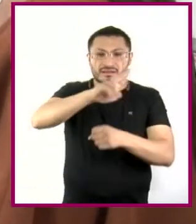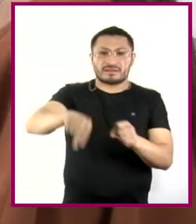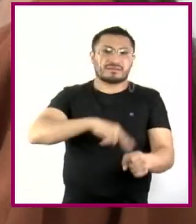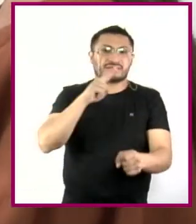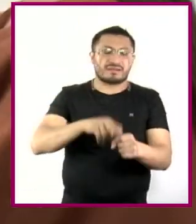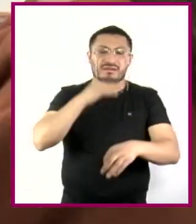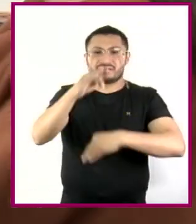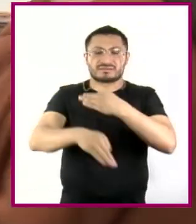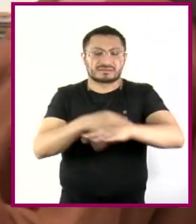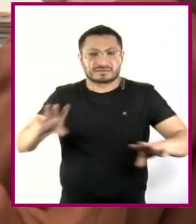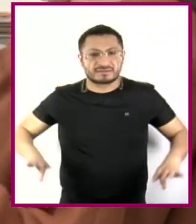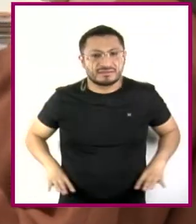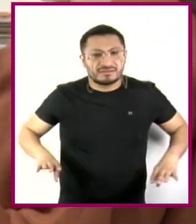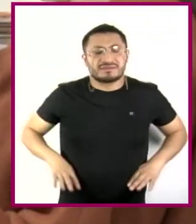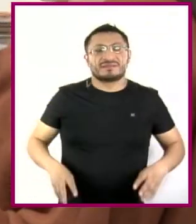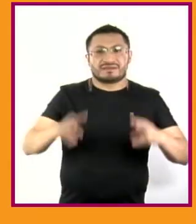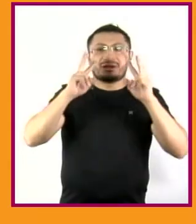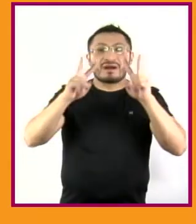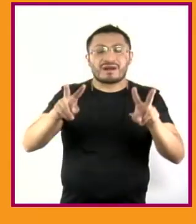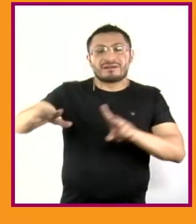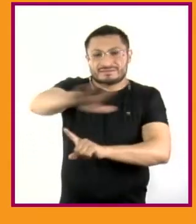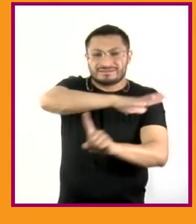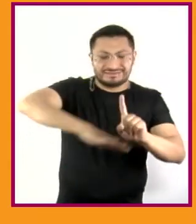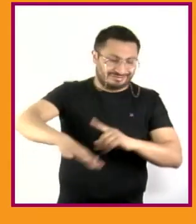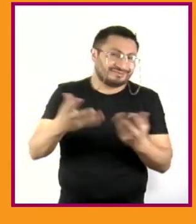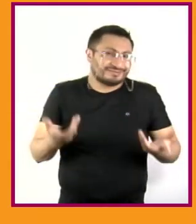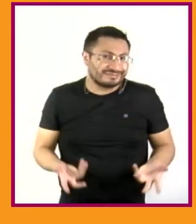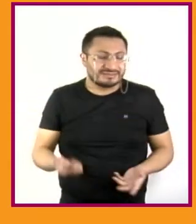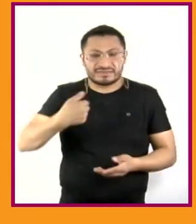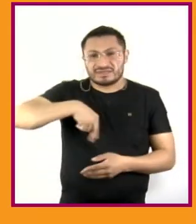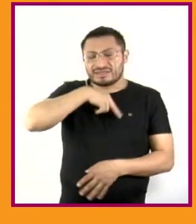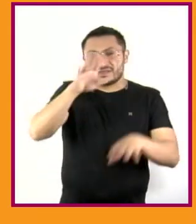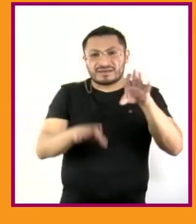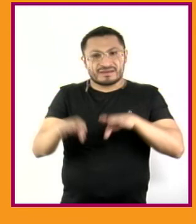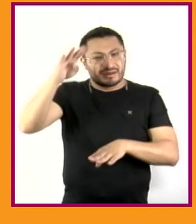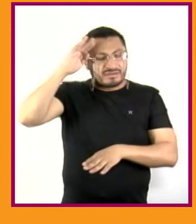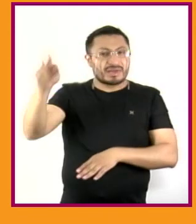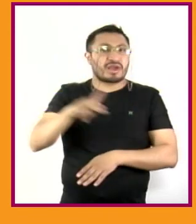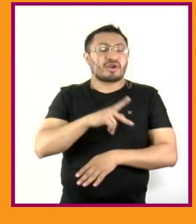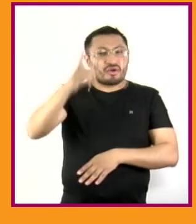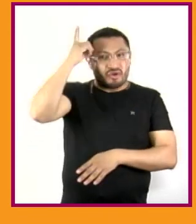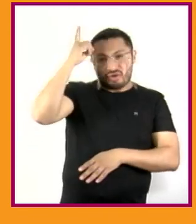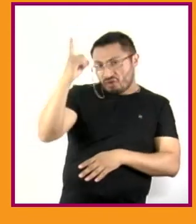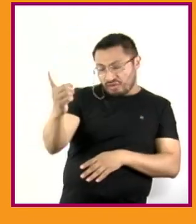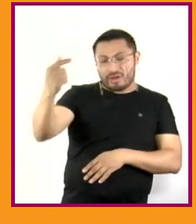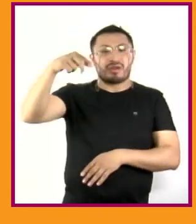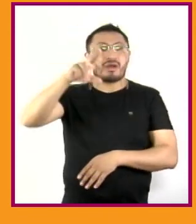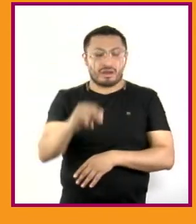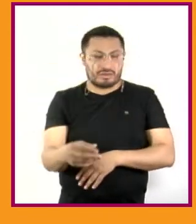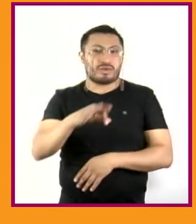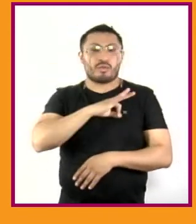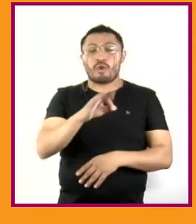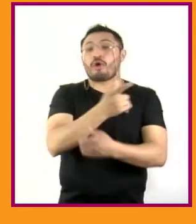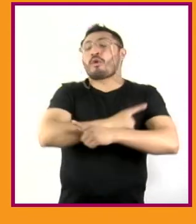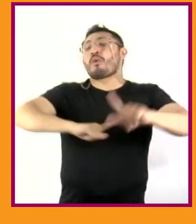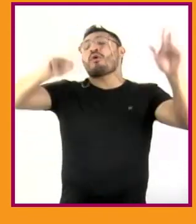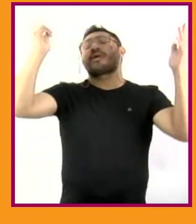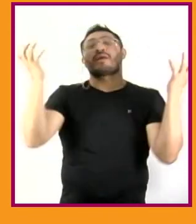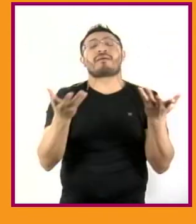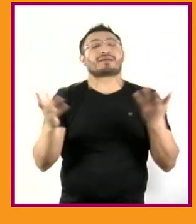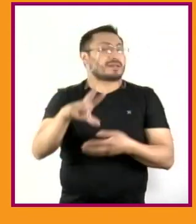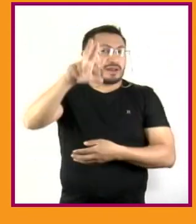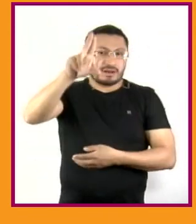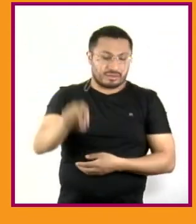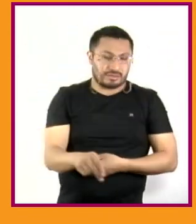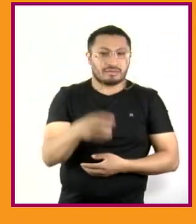sus elementos están frente a nosotros y nosotras, y pensamos que nos pertenecen y que podemos hacer con ellos lo que queramos. Por